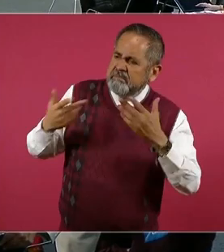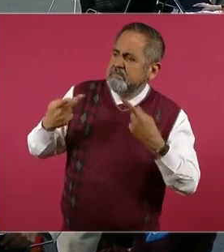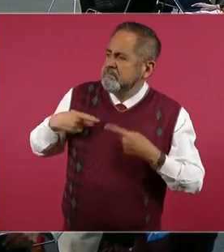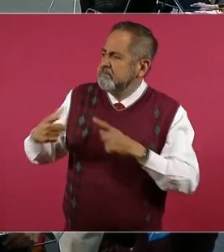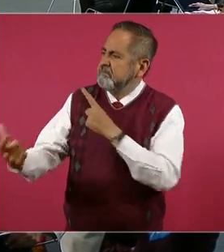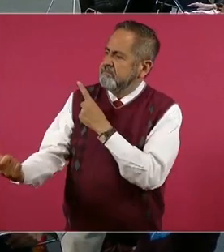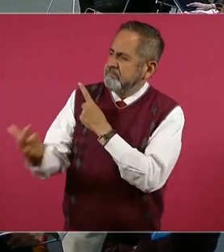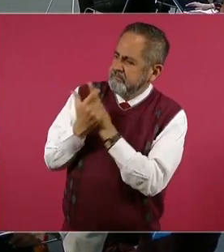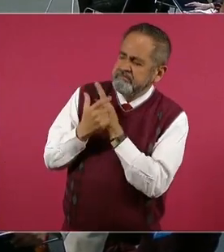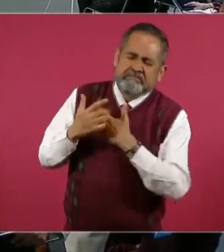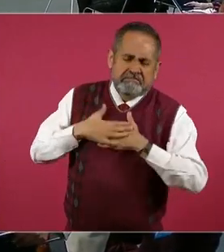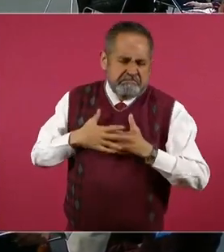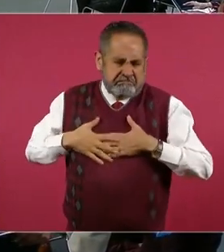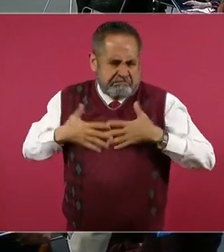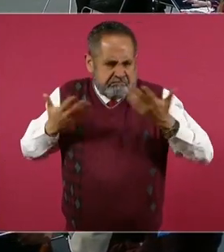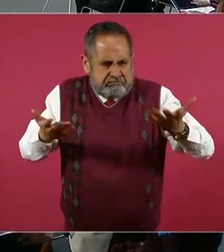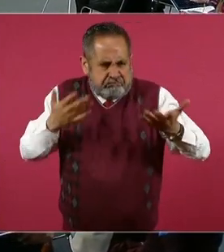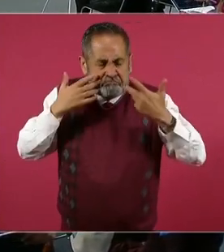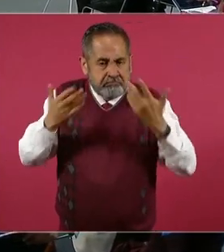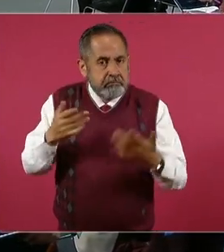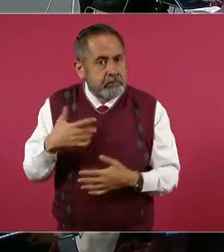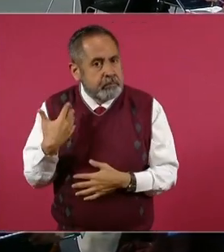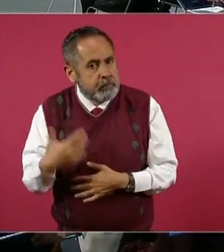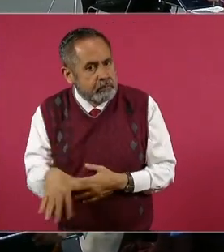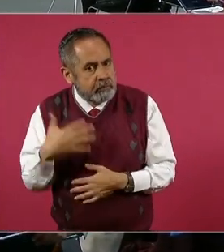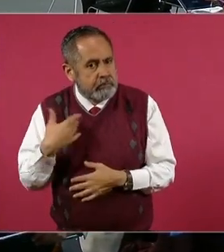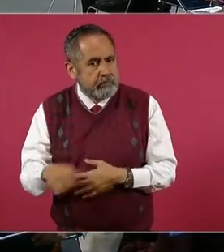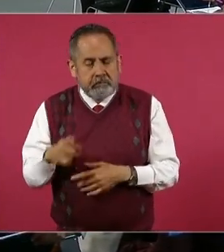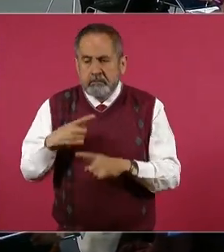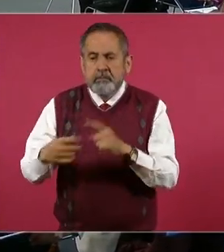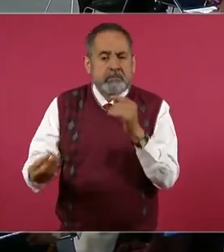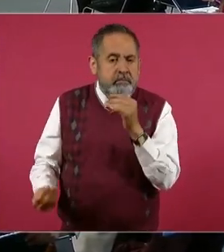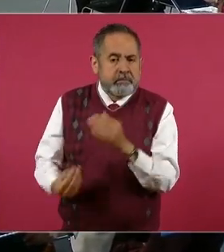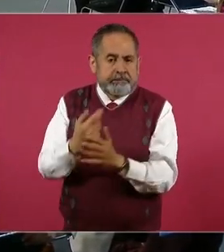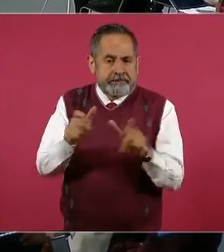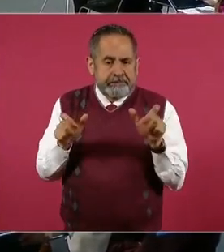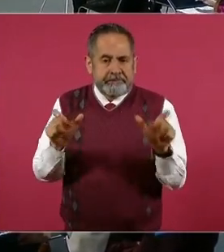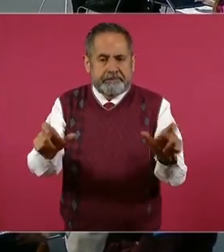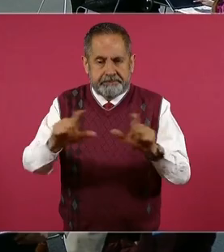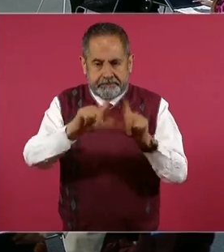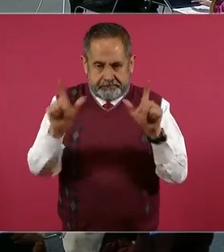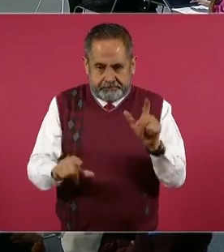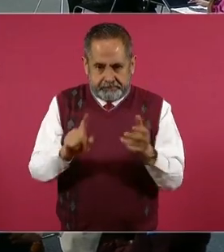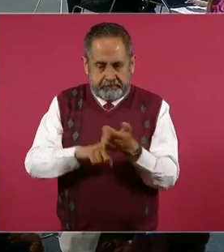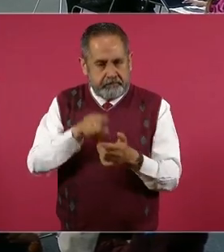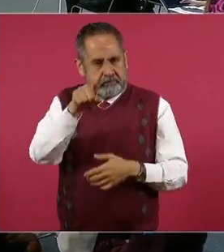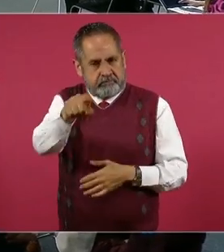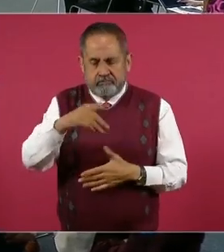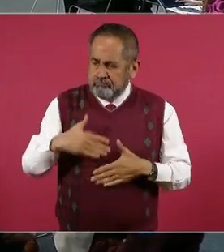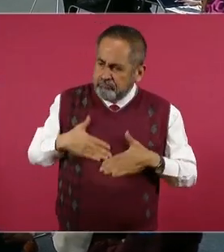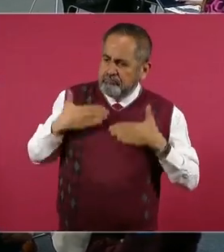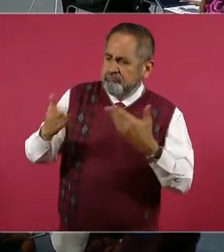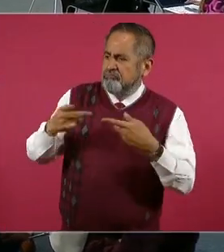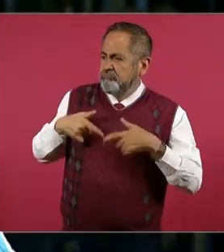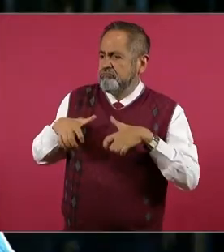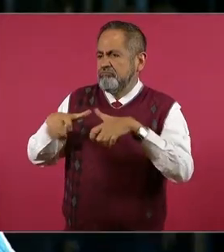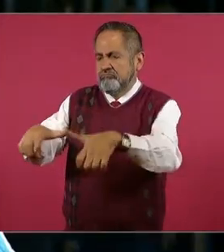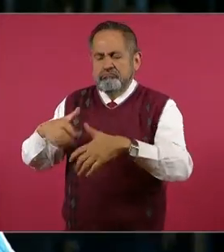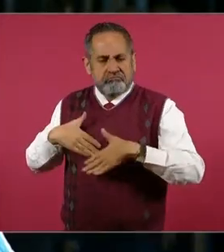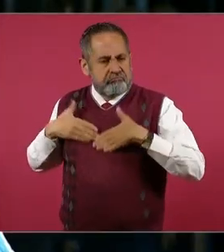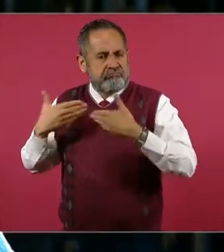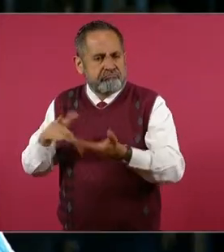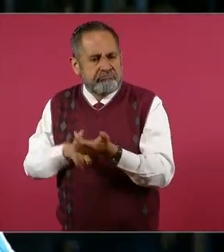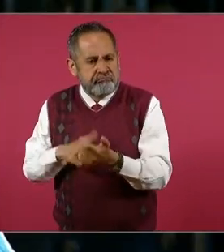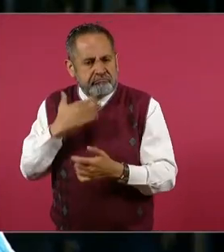y de su persona al pueblo y a una nueva Guardia Nacional, un gesto de profunda confianza en la ciudadanía y